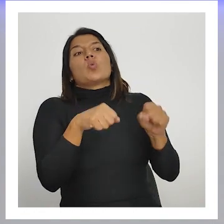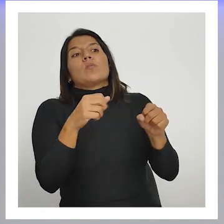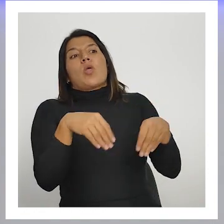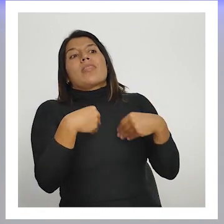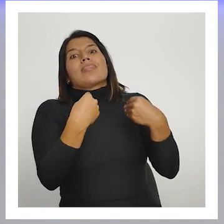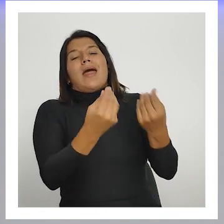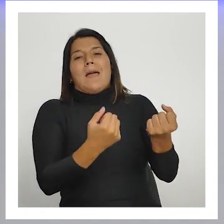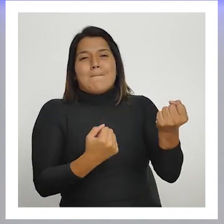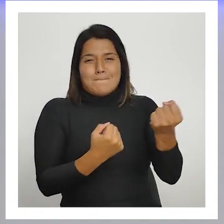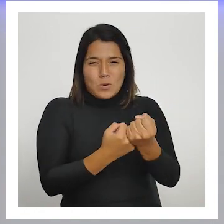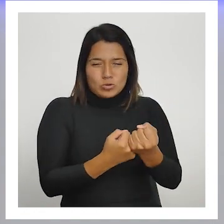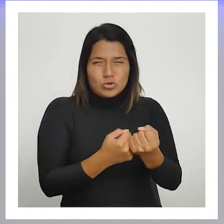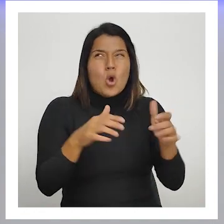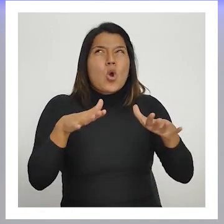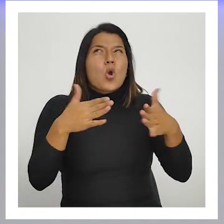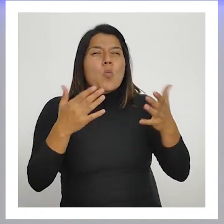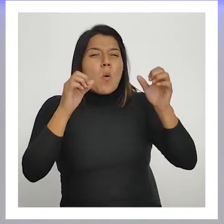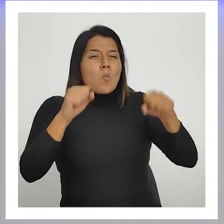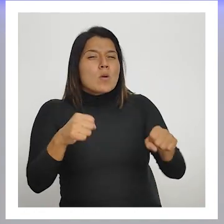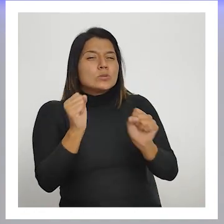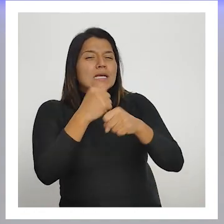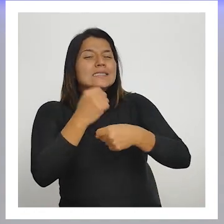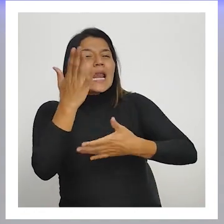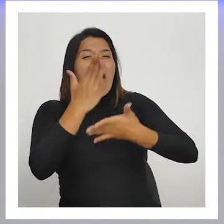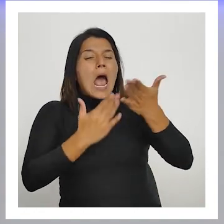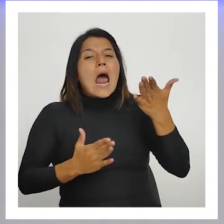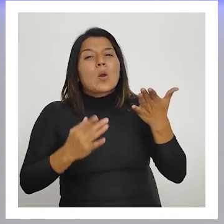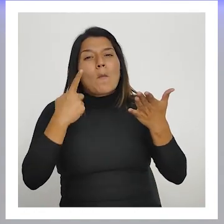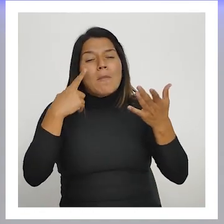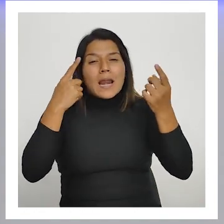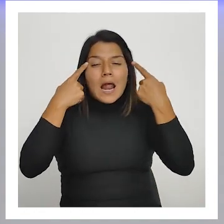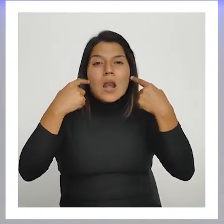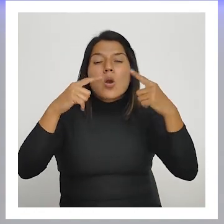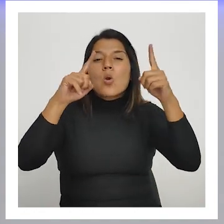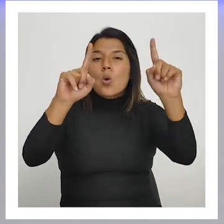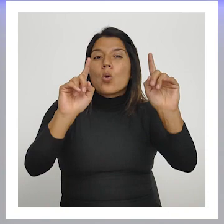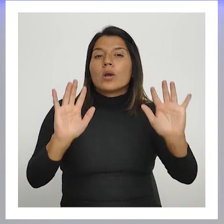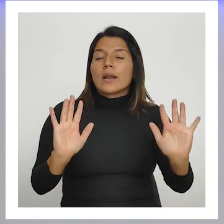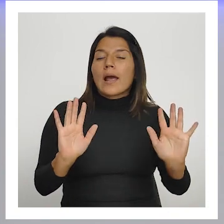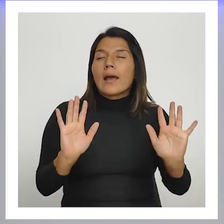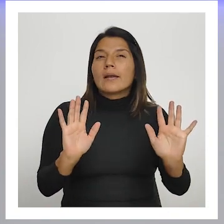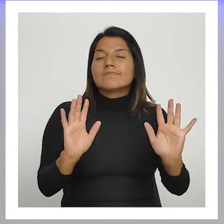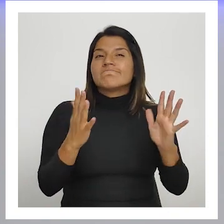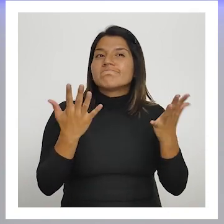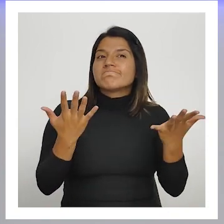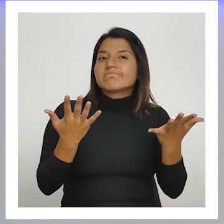nosotros hacer algo que genere un